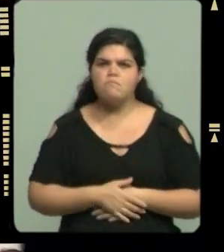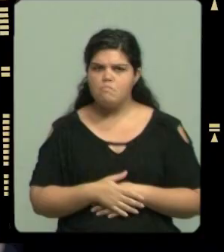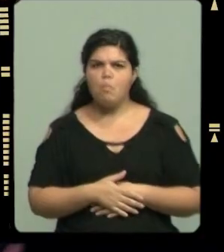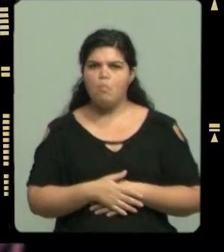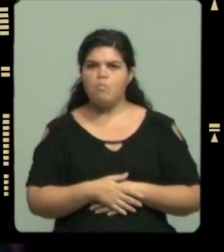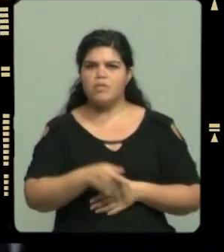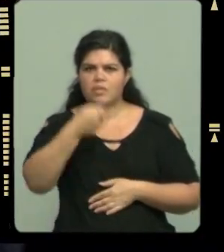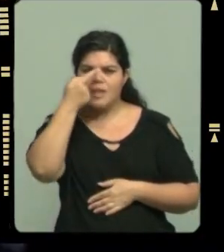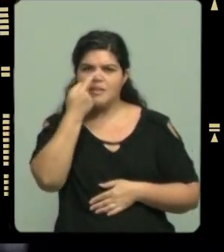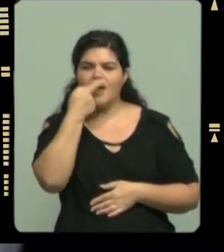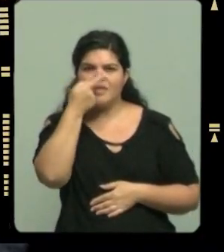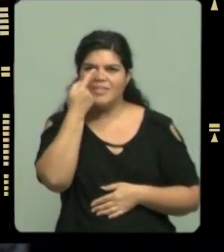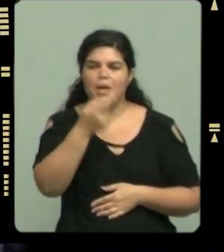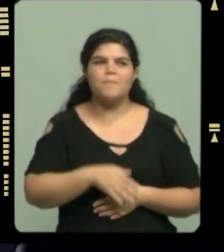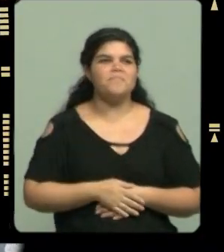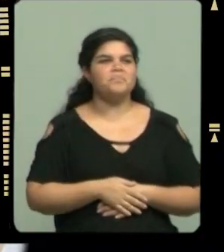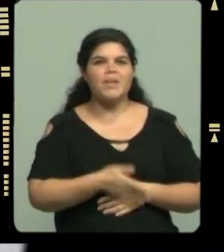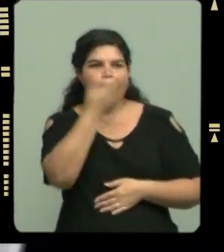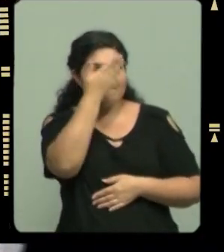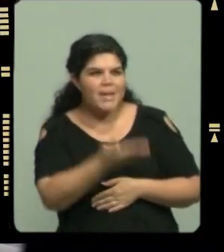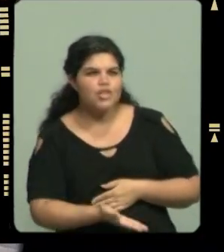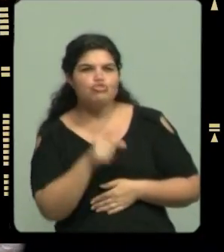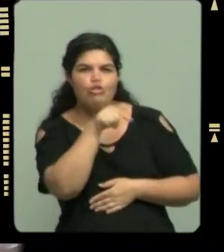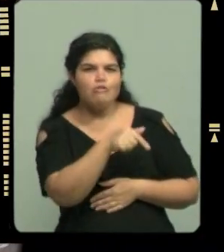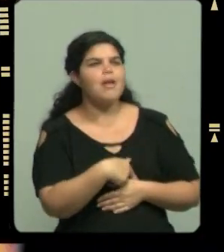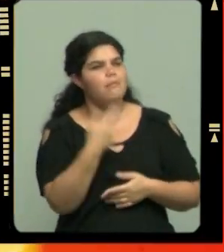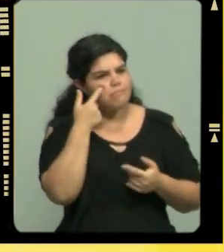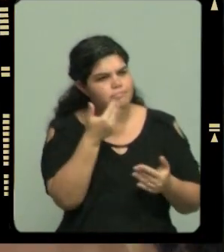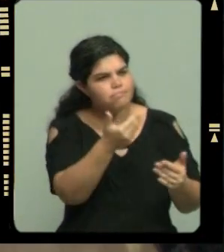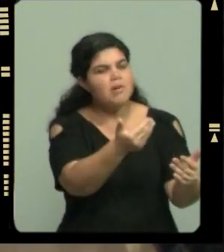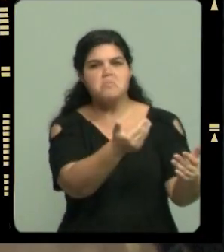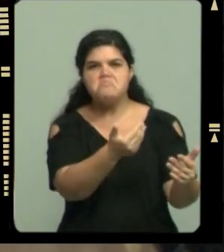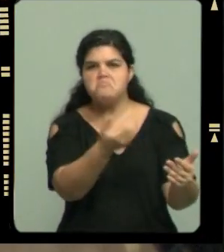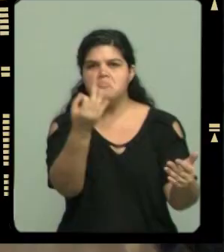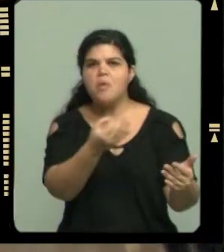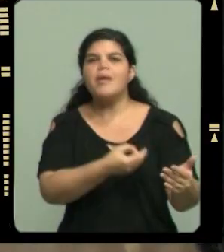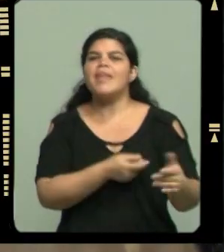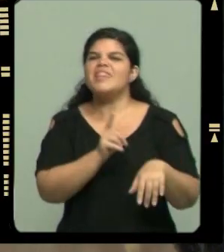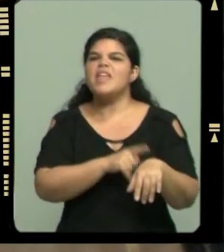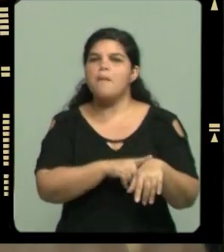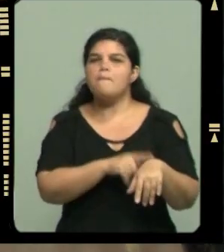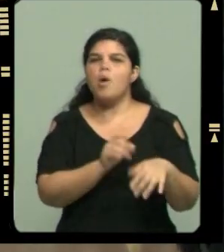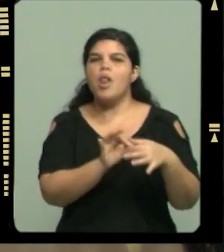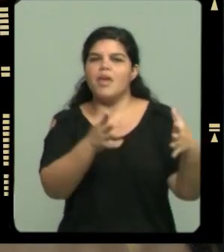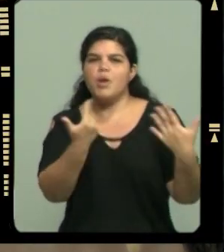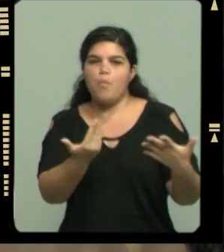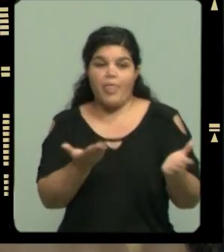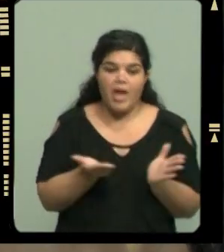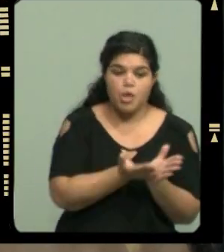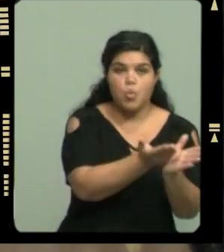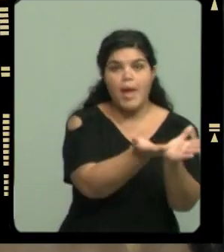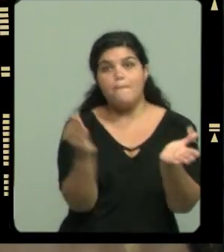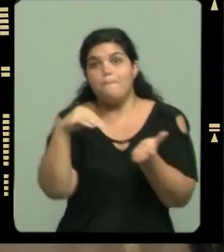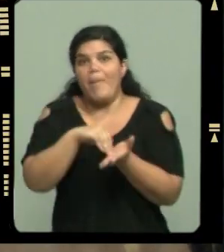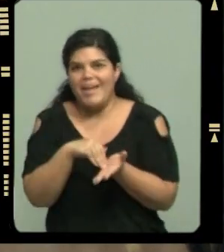que hay un perfil interesante, porque es una persona que siente que tiene más tiempo o tiene otras inquietudes que aprobar materias, porque eso también es lo